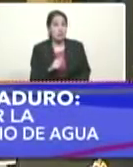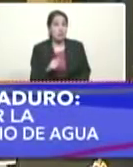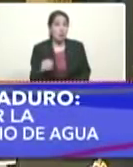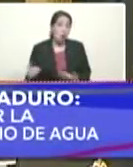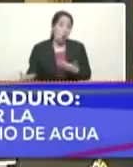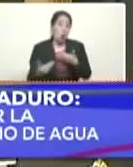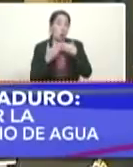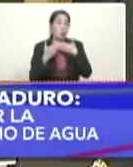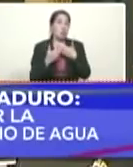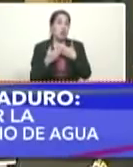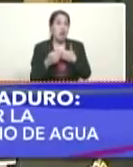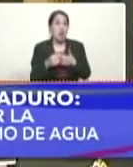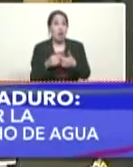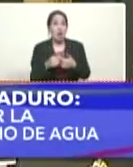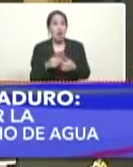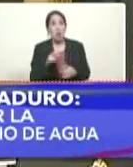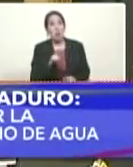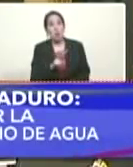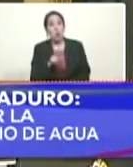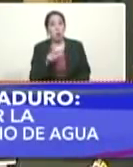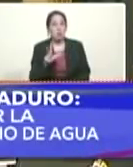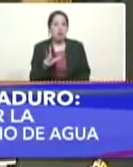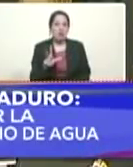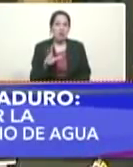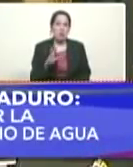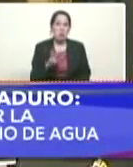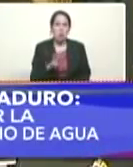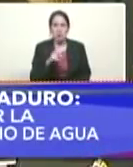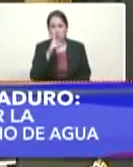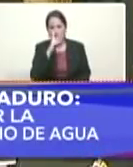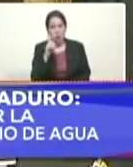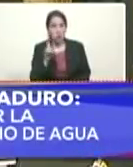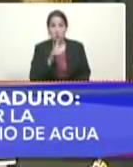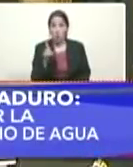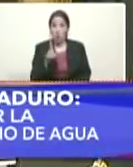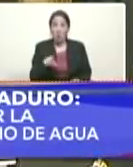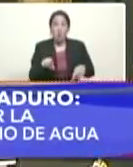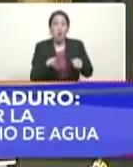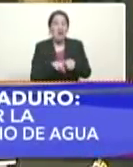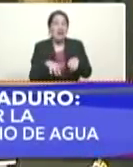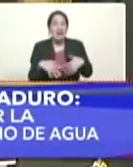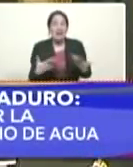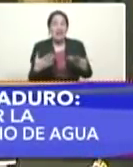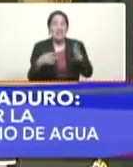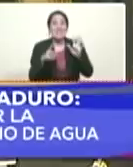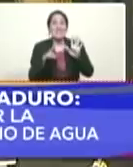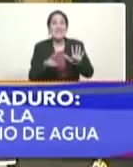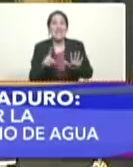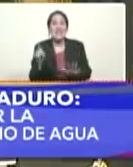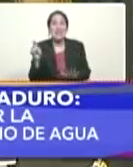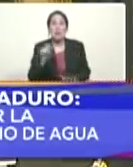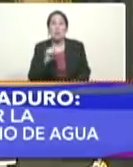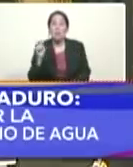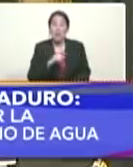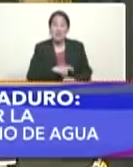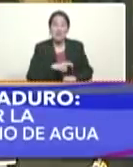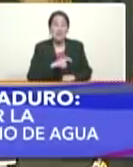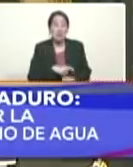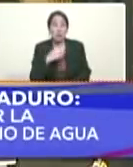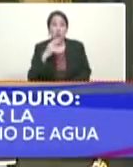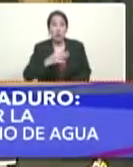no son 234 años 10 años son 7 meses en tiempo real capturamos